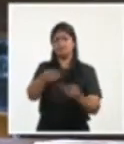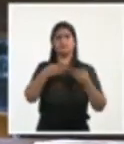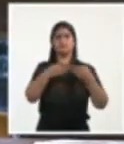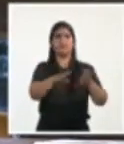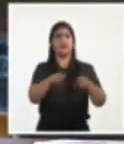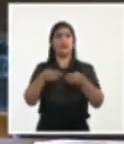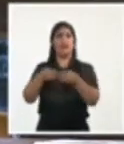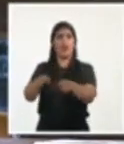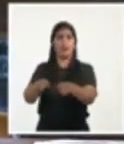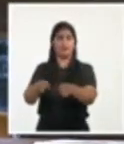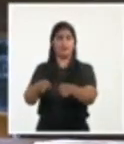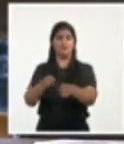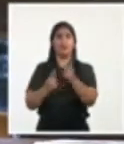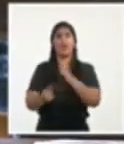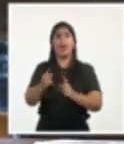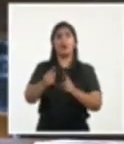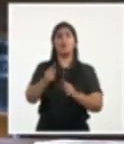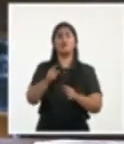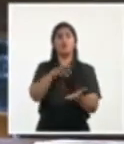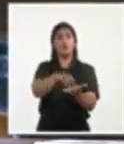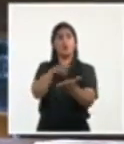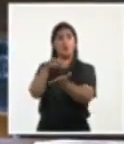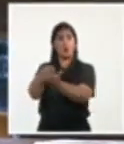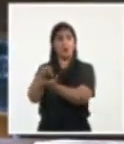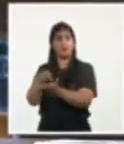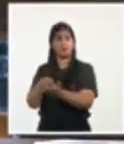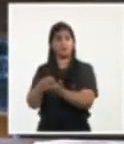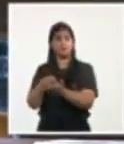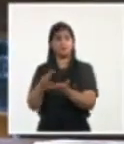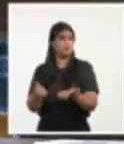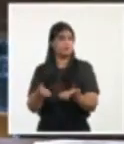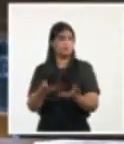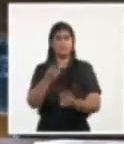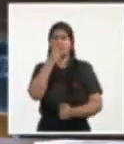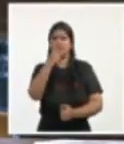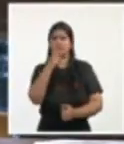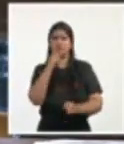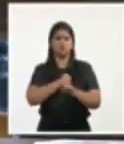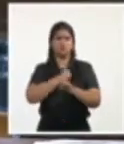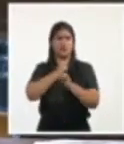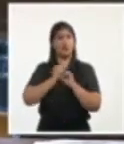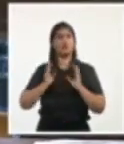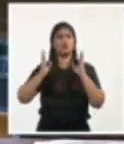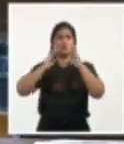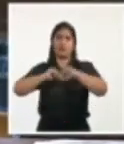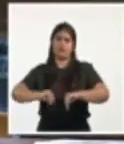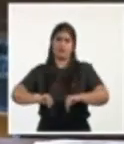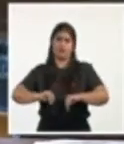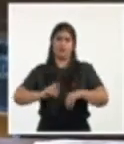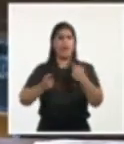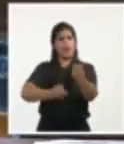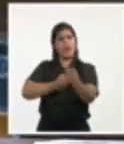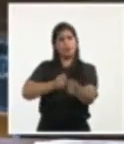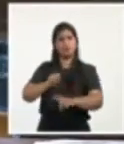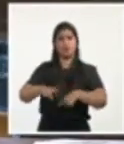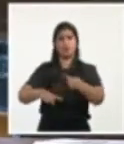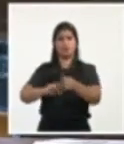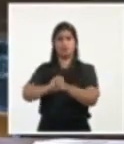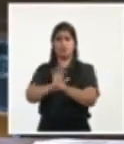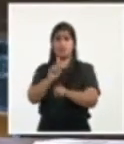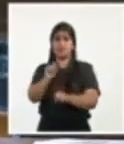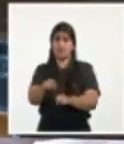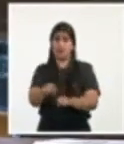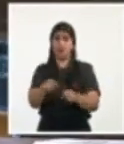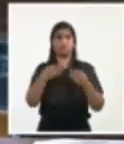no estaban cubiertos porque su fuerza médica tuvo que salir a los centros de atención a